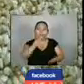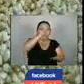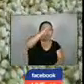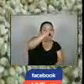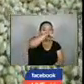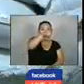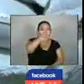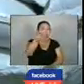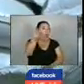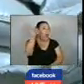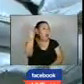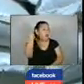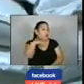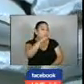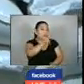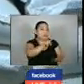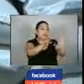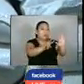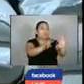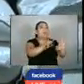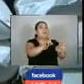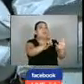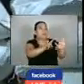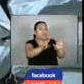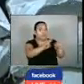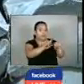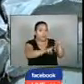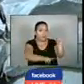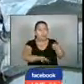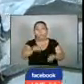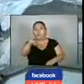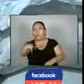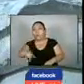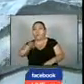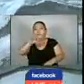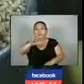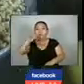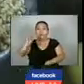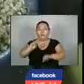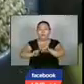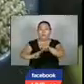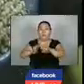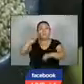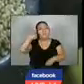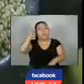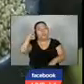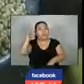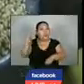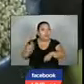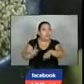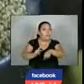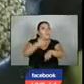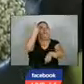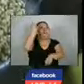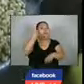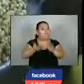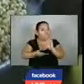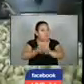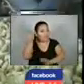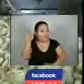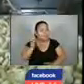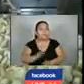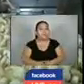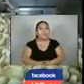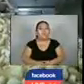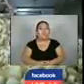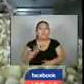de costar, escuche bien, de $16 a $34, es decir, un aumento de más del doble. El